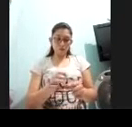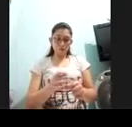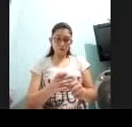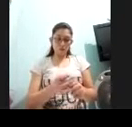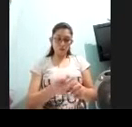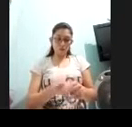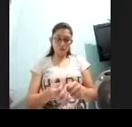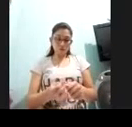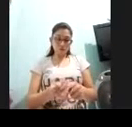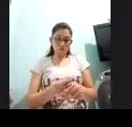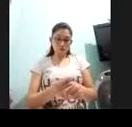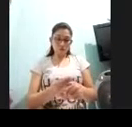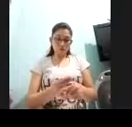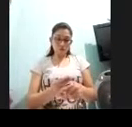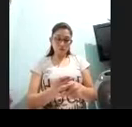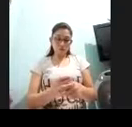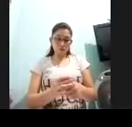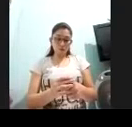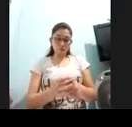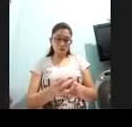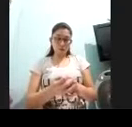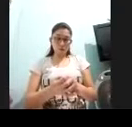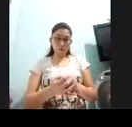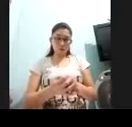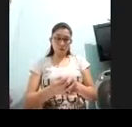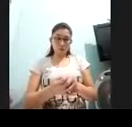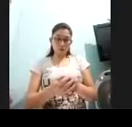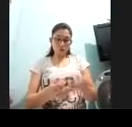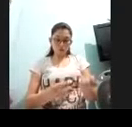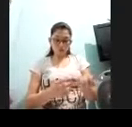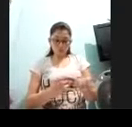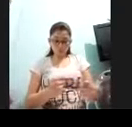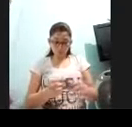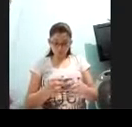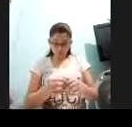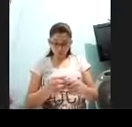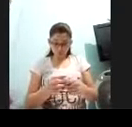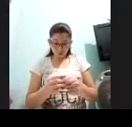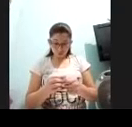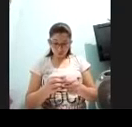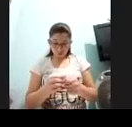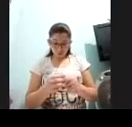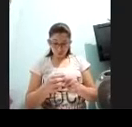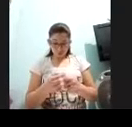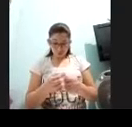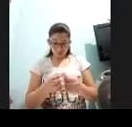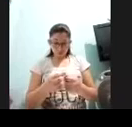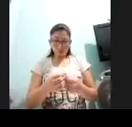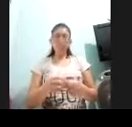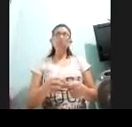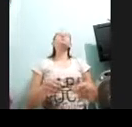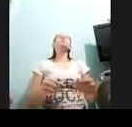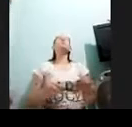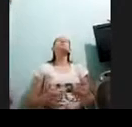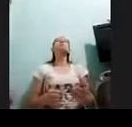A-N-T-O-N-I-O. ¿Ya? Y eso es lo que va a decir usted primero. Después lo vamos a alargar más y vamos a decir, my full name